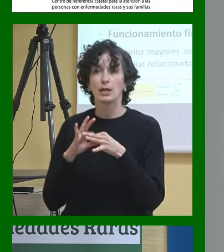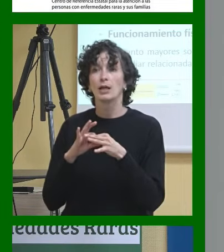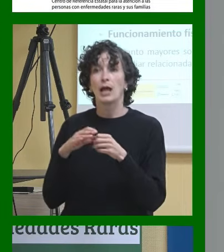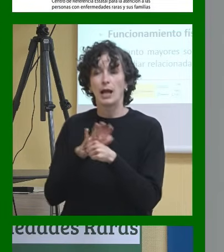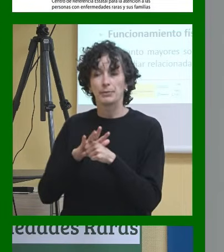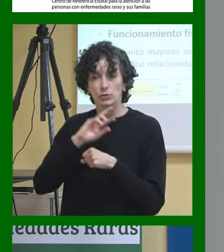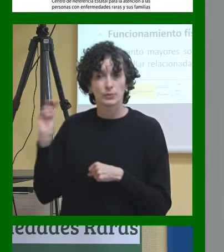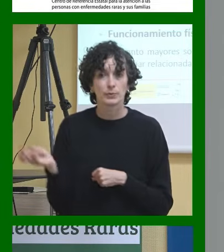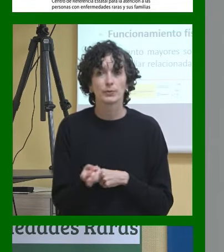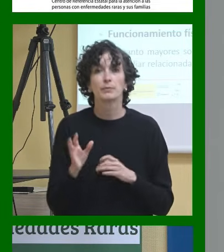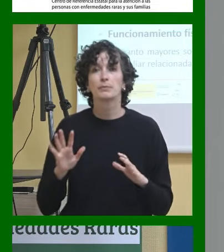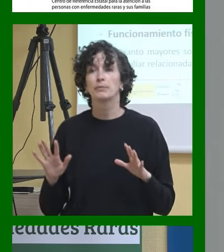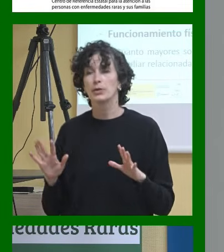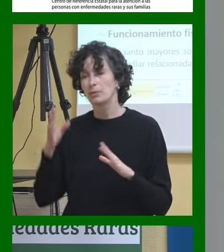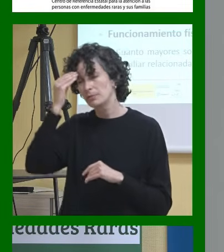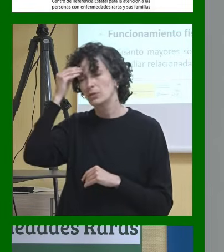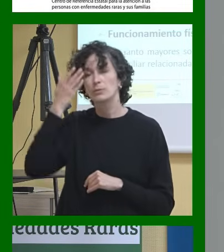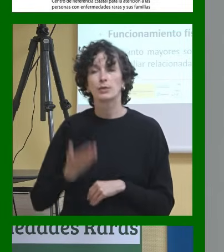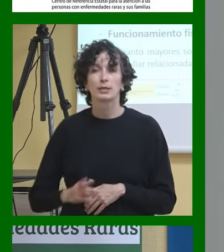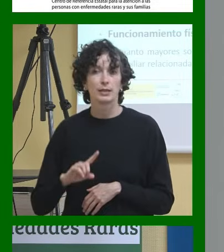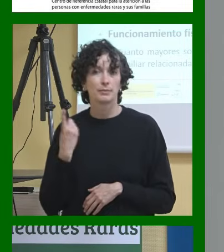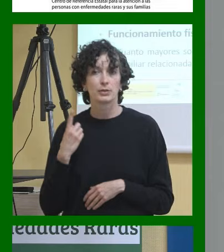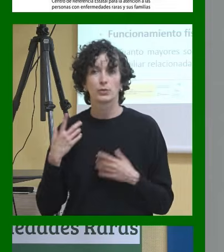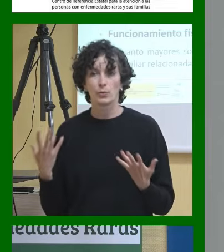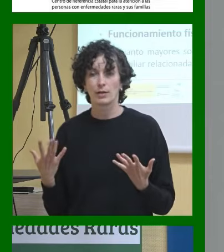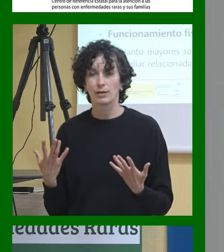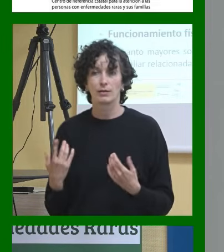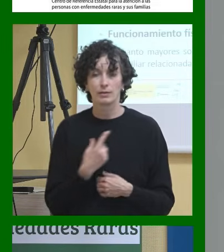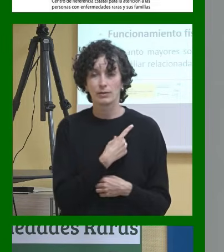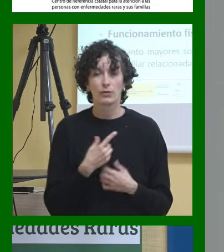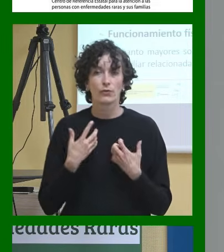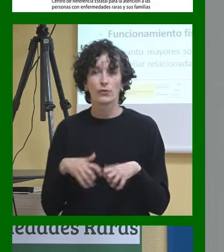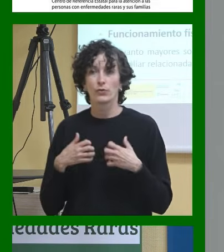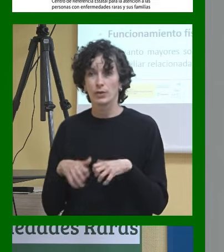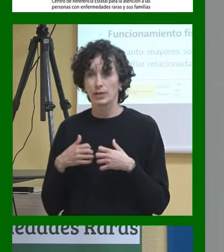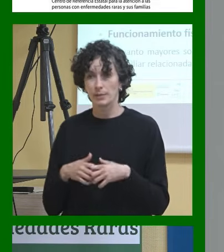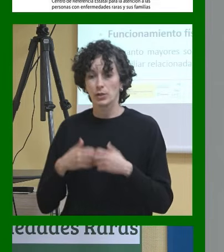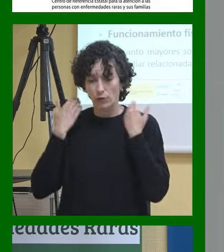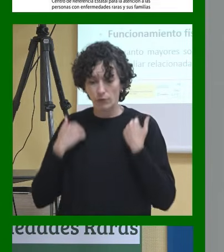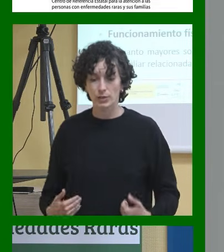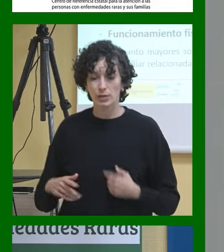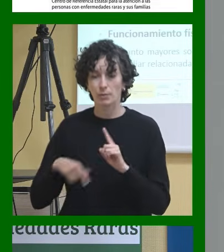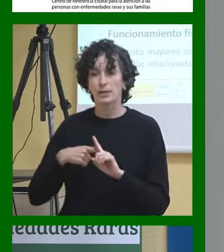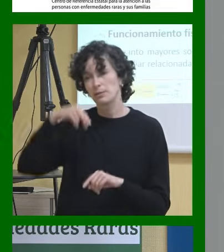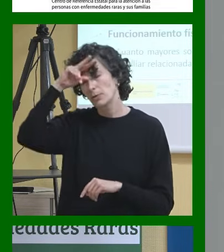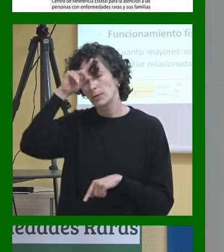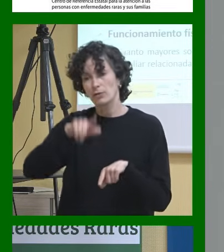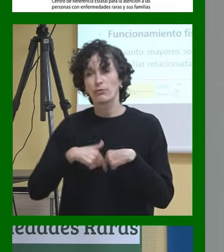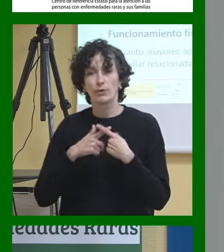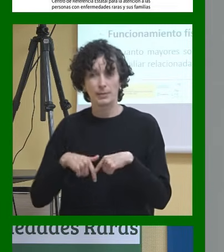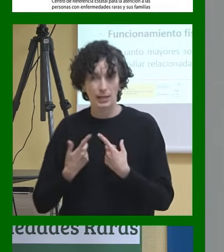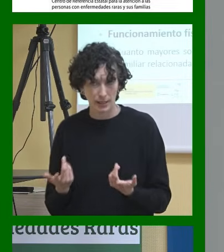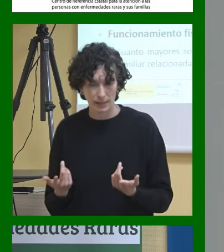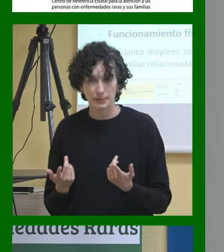áreas, pero creo que la más importante es esta de funcionamiento físico y preocupaciones familiares,